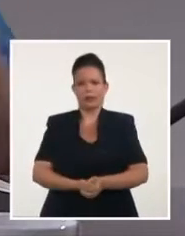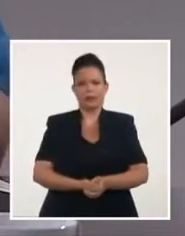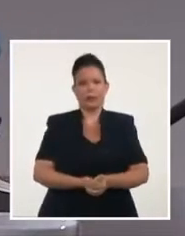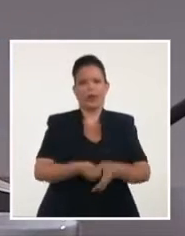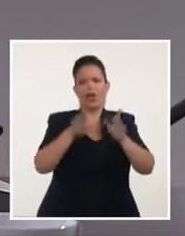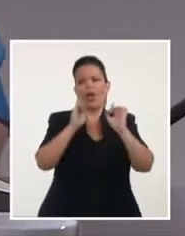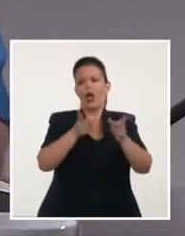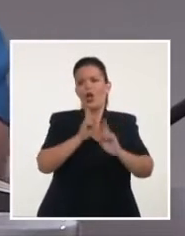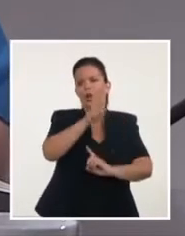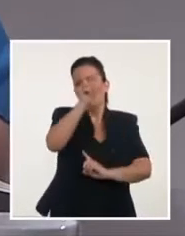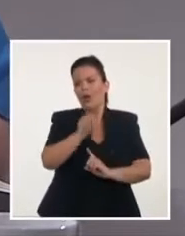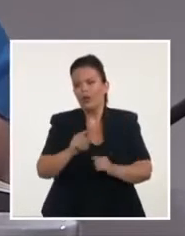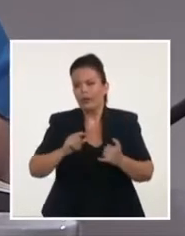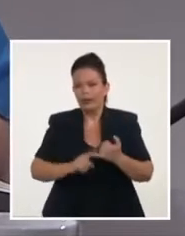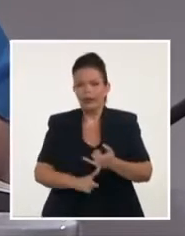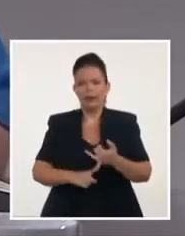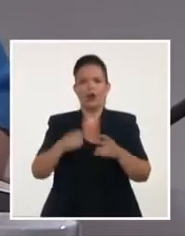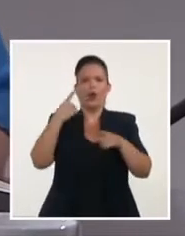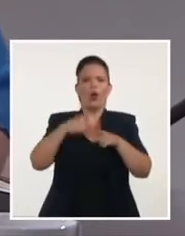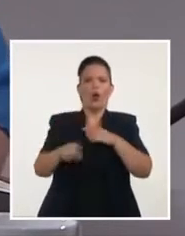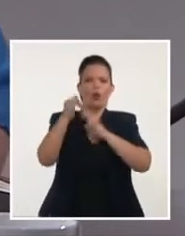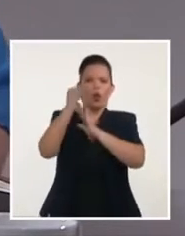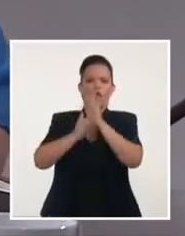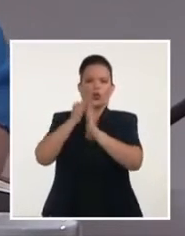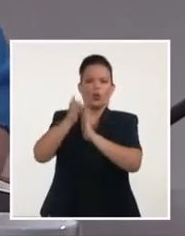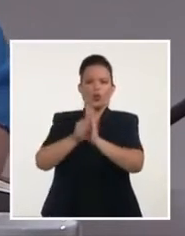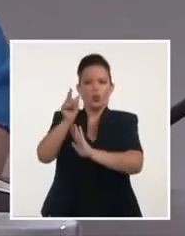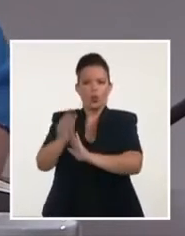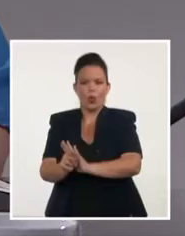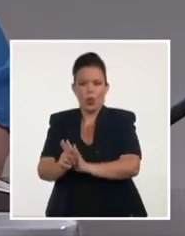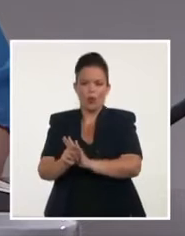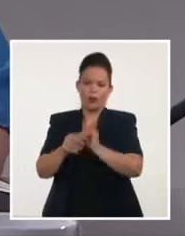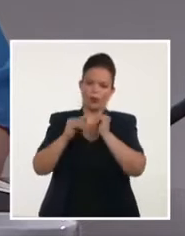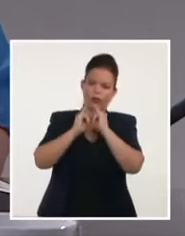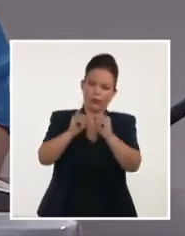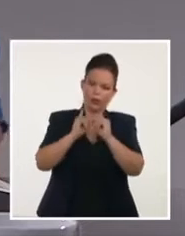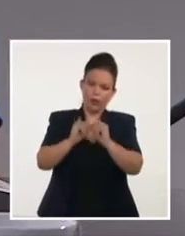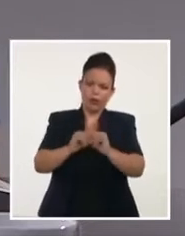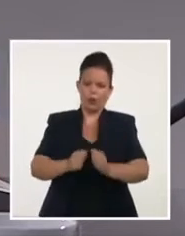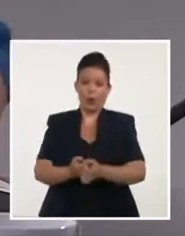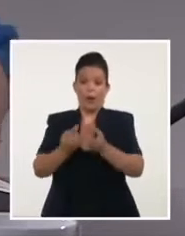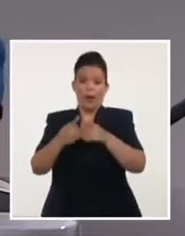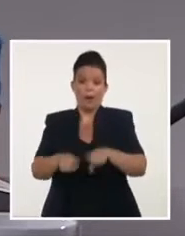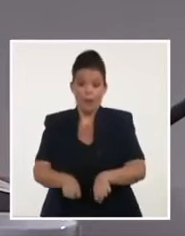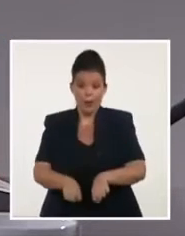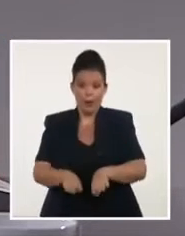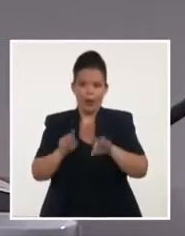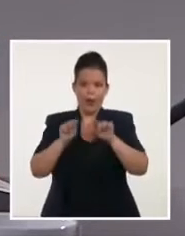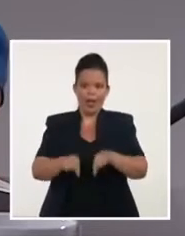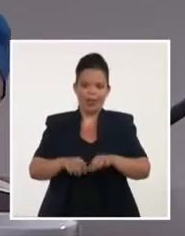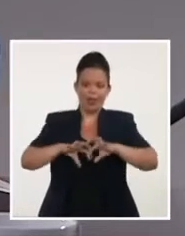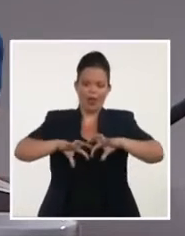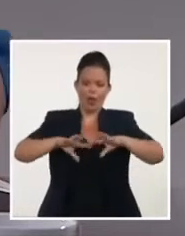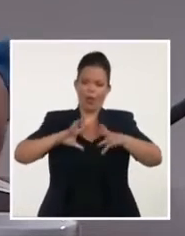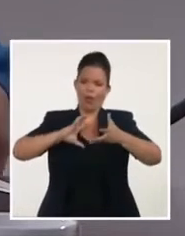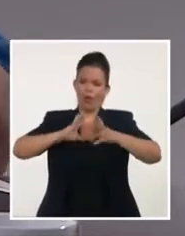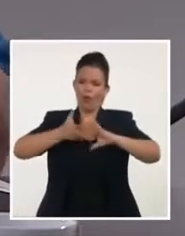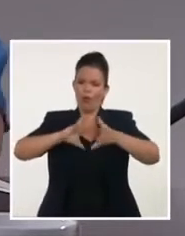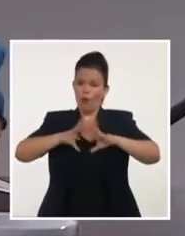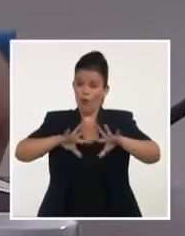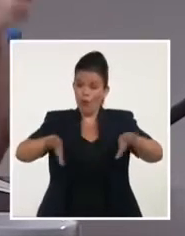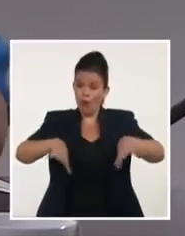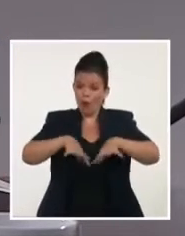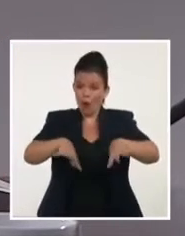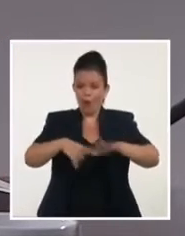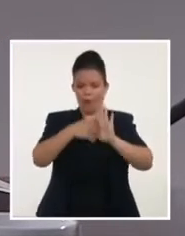esos actores que intervienen en el espacio público. Pero esta guía estratégica tiene elementos que son muy importantes